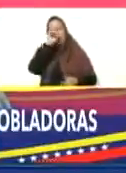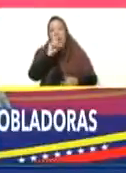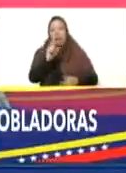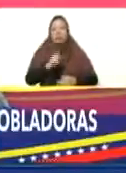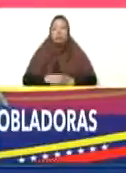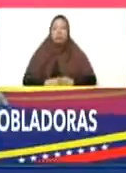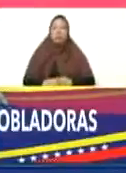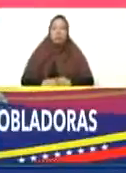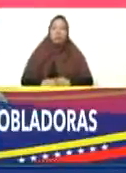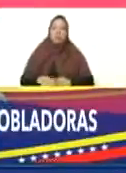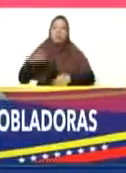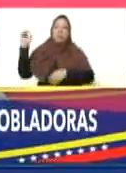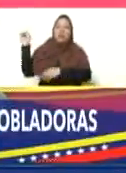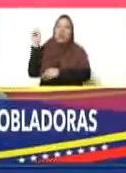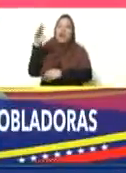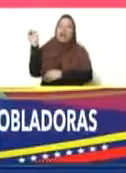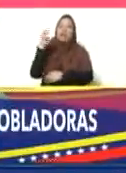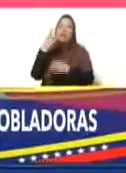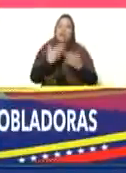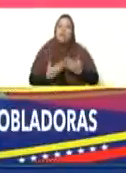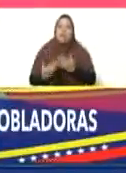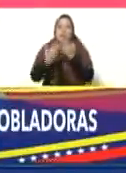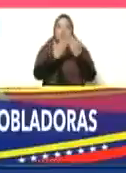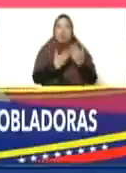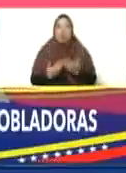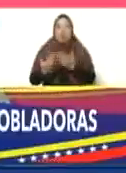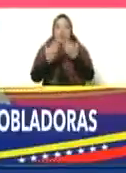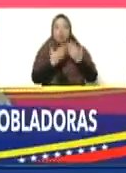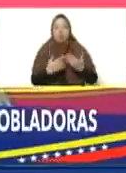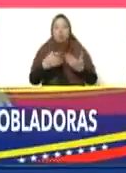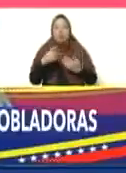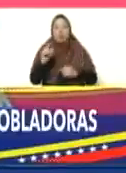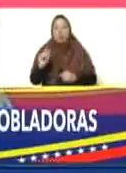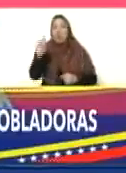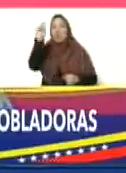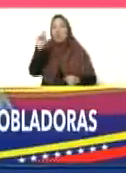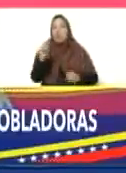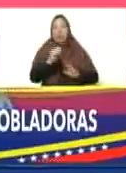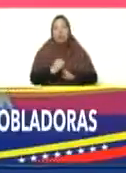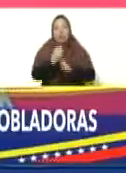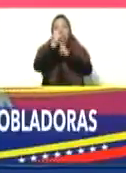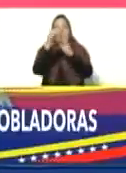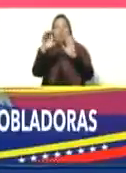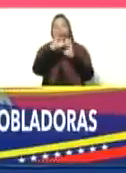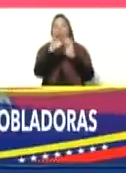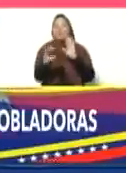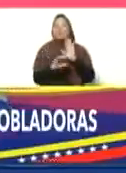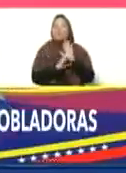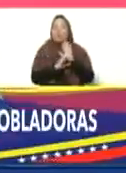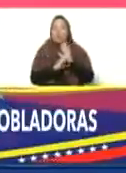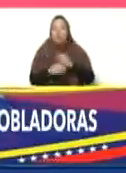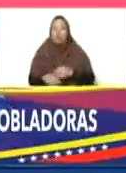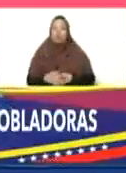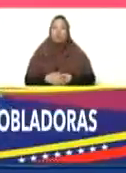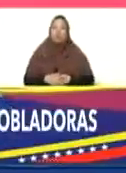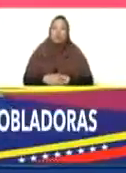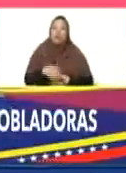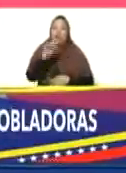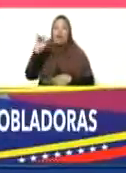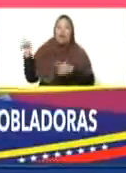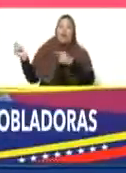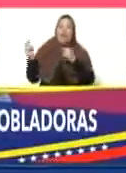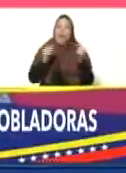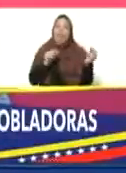las asambleas estudiantiles los delegados de curso y tendríamos un debate es una